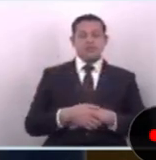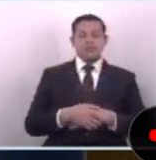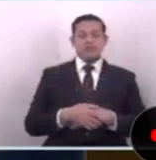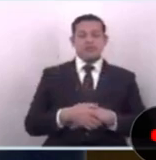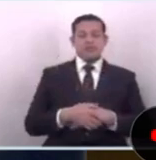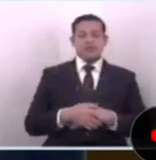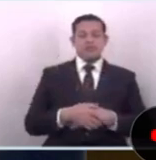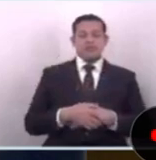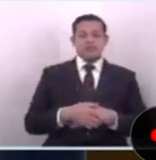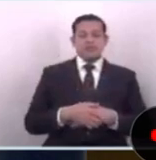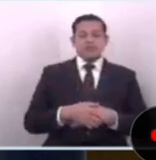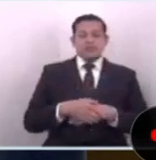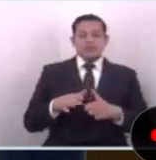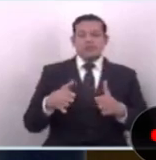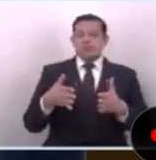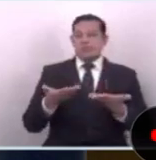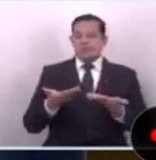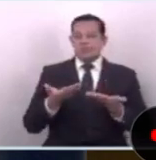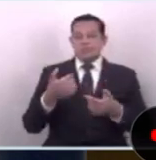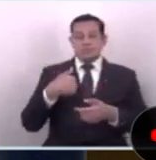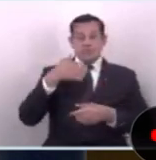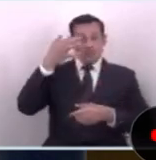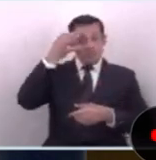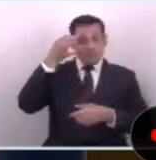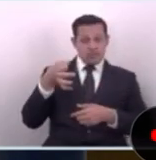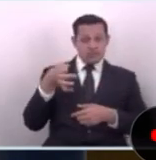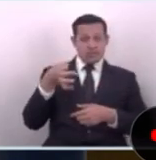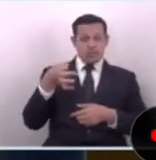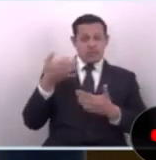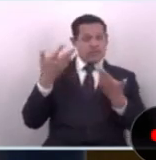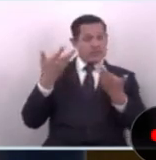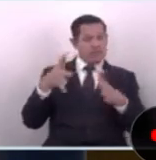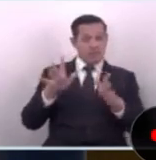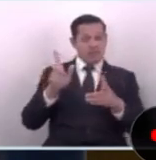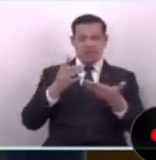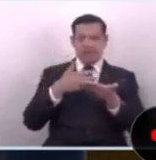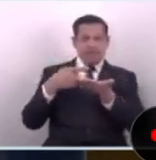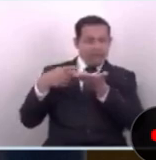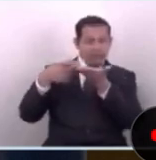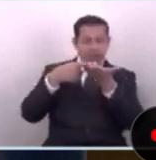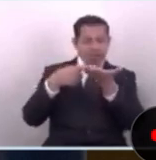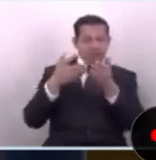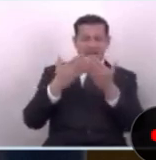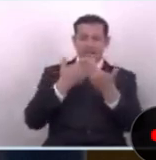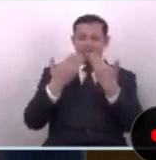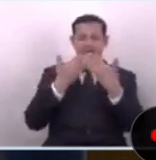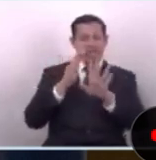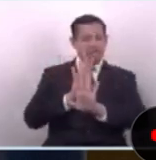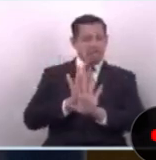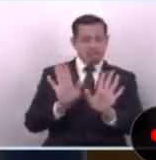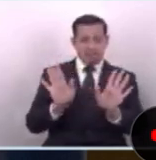legislativa por lo tanto yo creo que ya no hay mucho más que